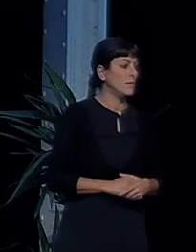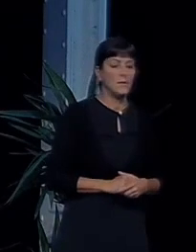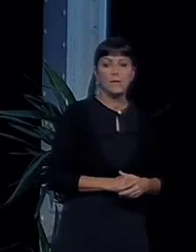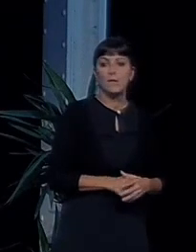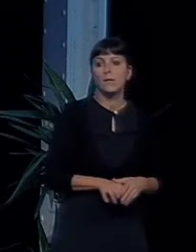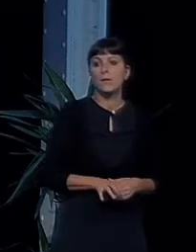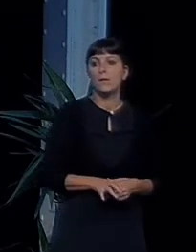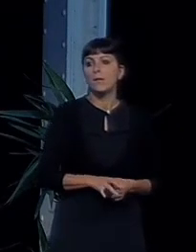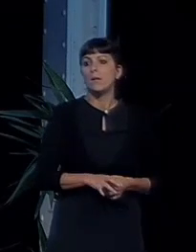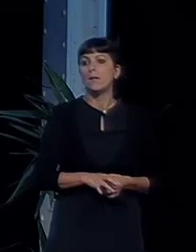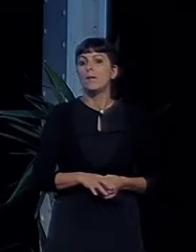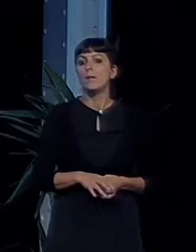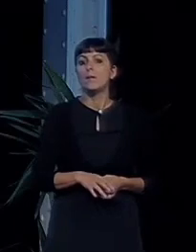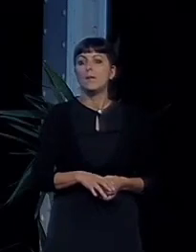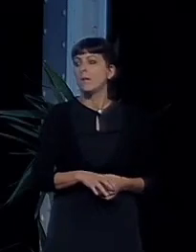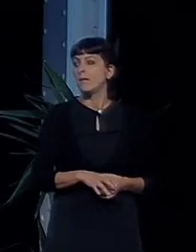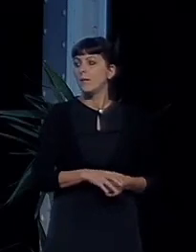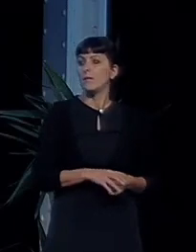Allí tenemos otra.